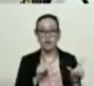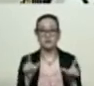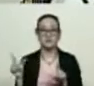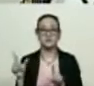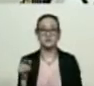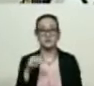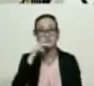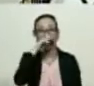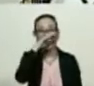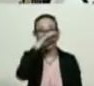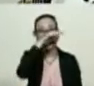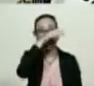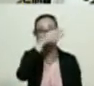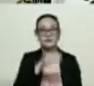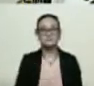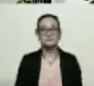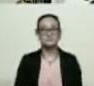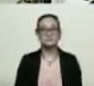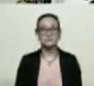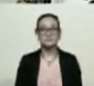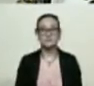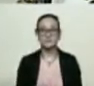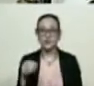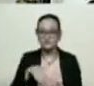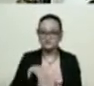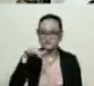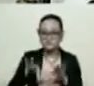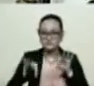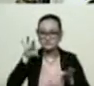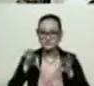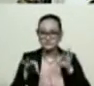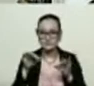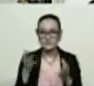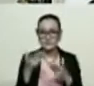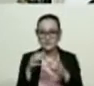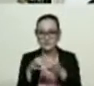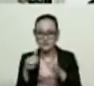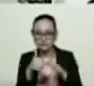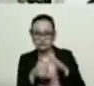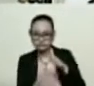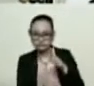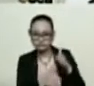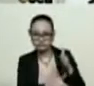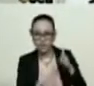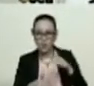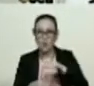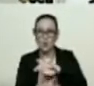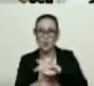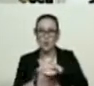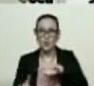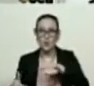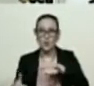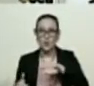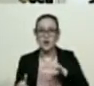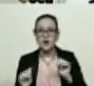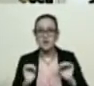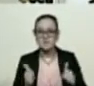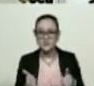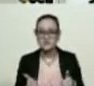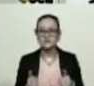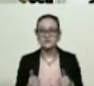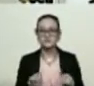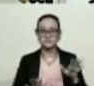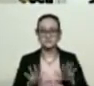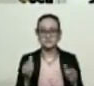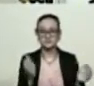en el que tiene que ver con el sorteo de los miembros de los organismos electorales subalternos que se realizará el día 15 de marzo